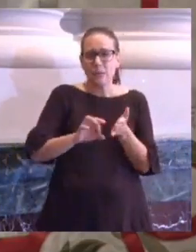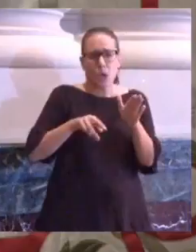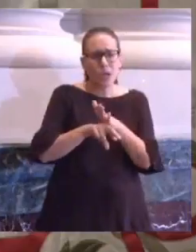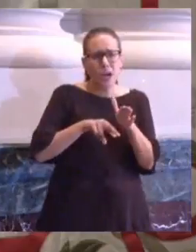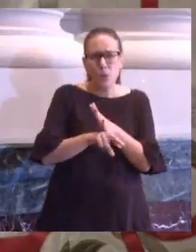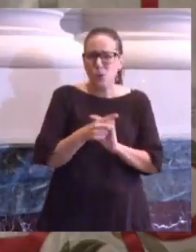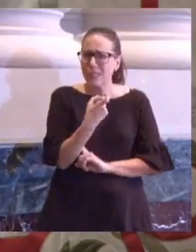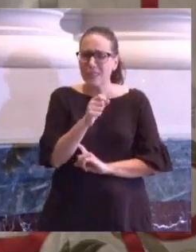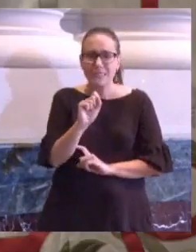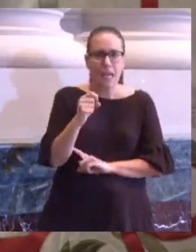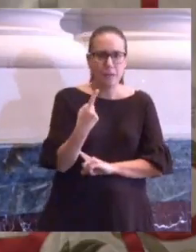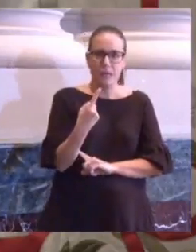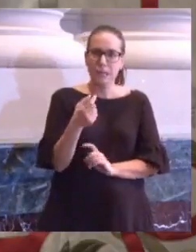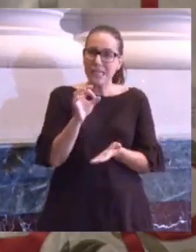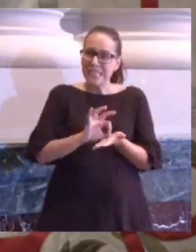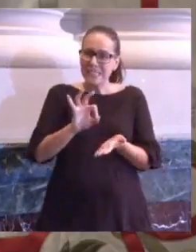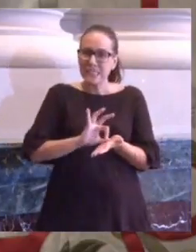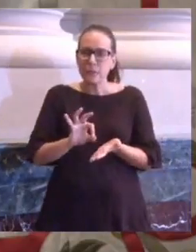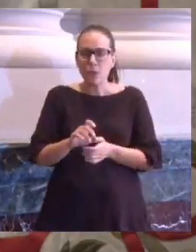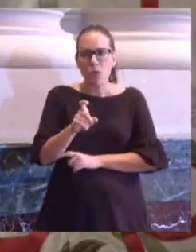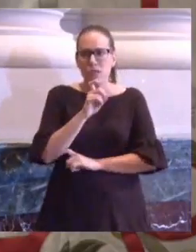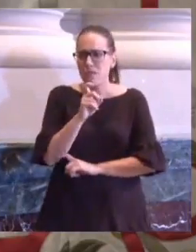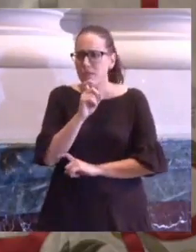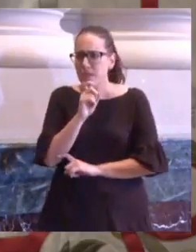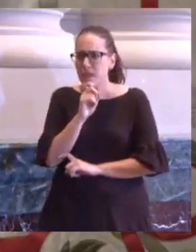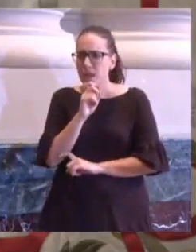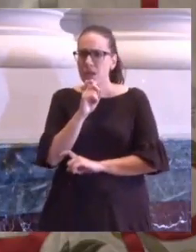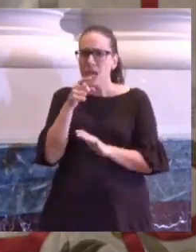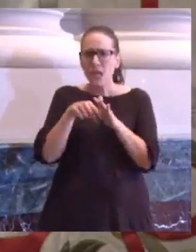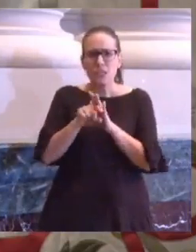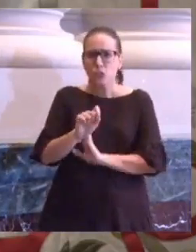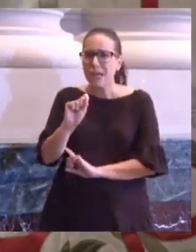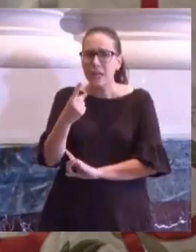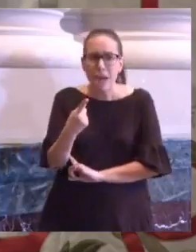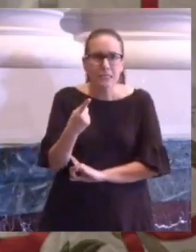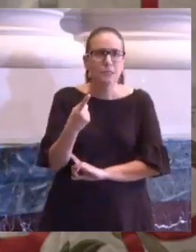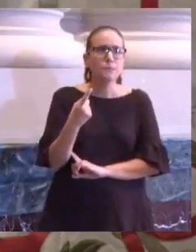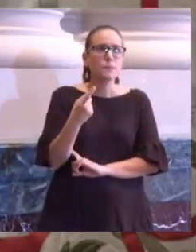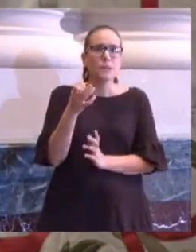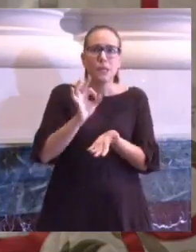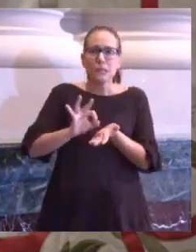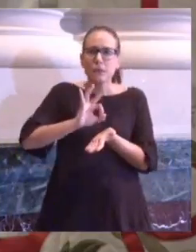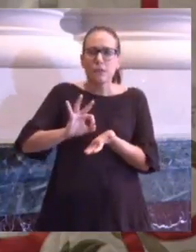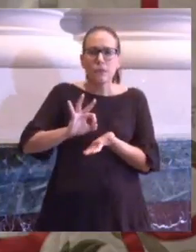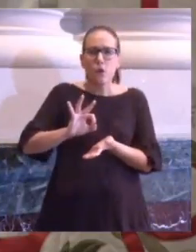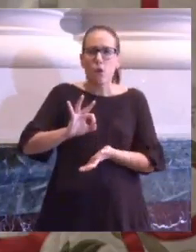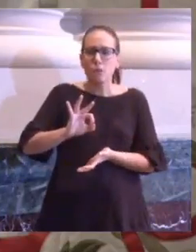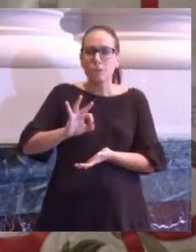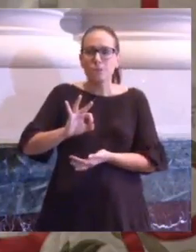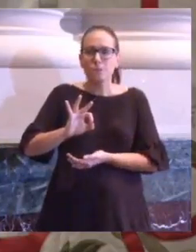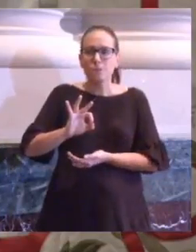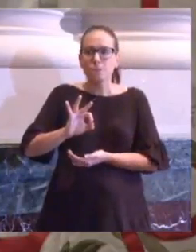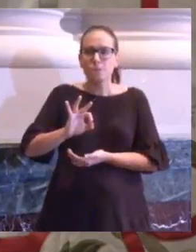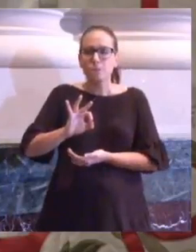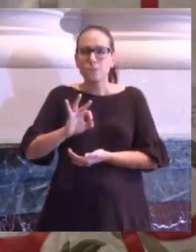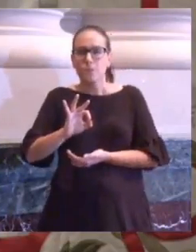que entraña siempre más dificultades para su gestión, el servicio sobre el que por encima de todo ponen